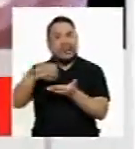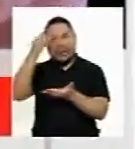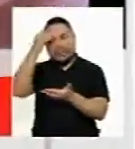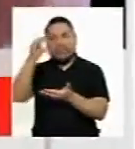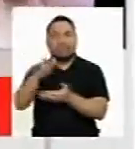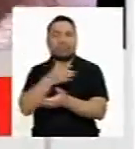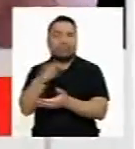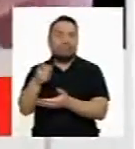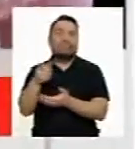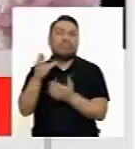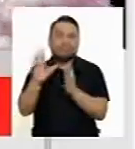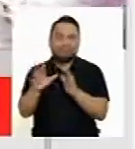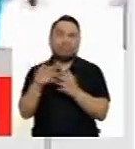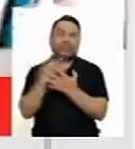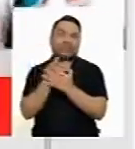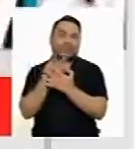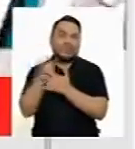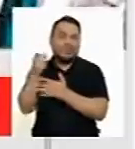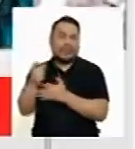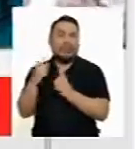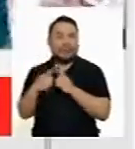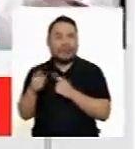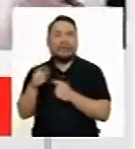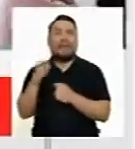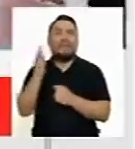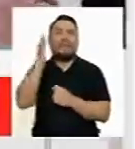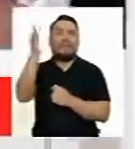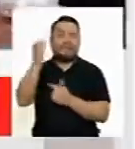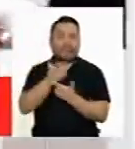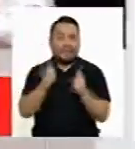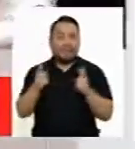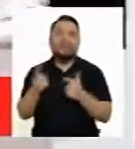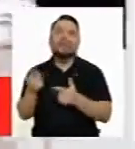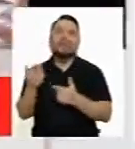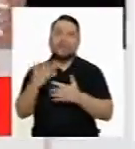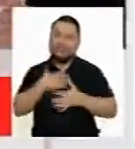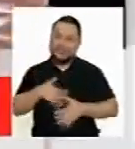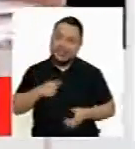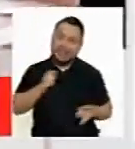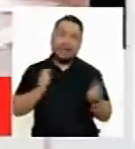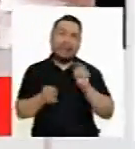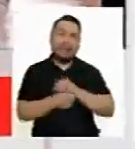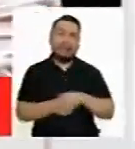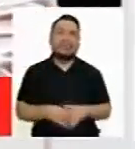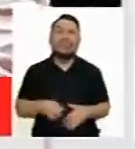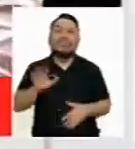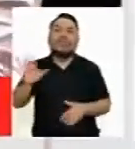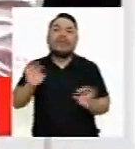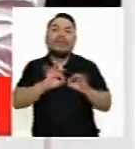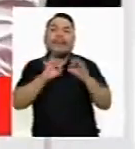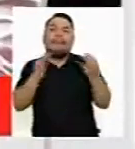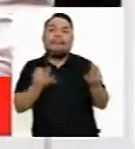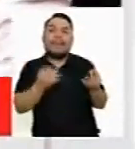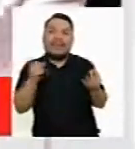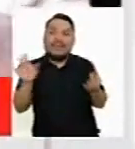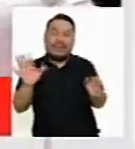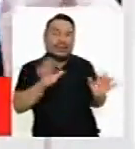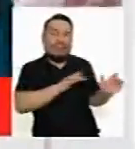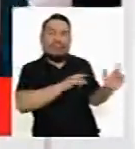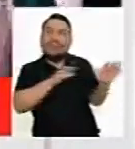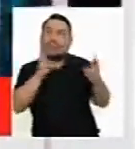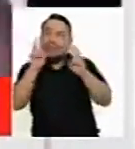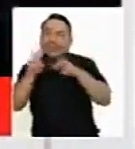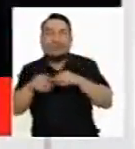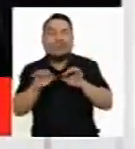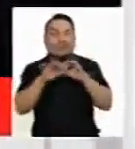muy, muy importante, que es el vínculo familiar. Porque las personas que van a verlos, sus familiares. Van a ver sus familias. Claro. Claro, porque, disculpe, porque normalmente